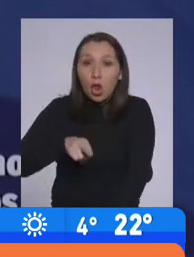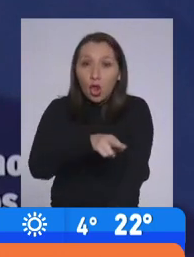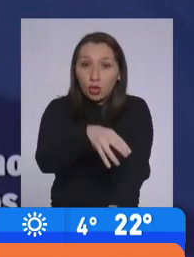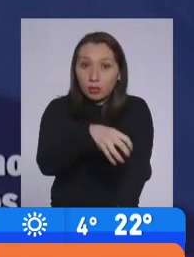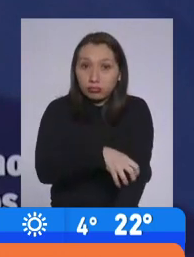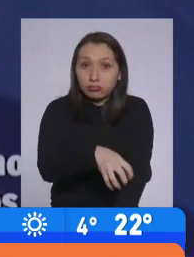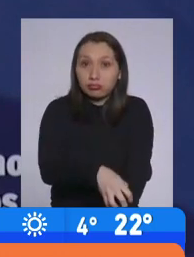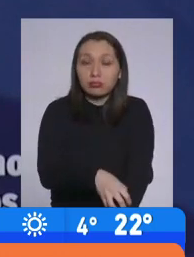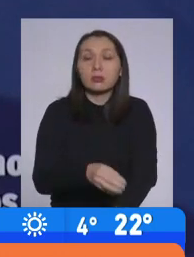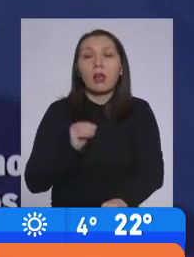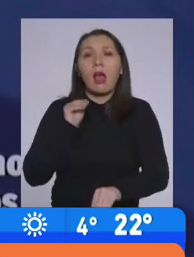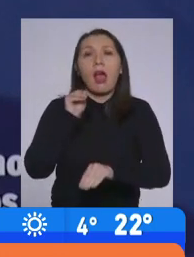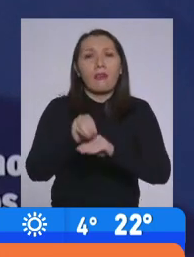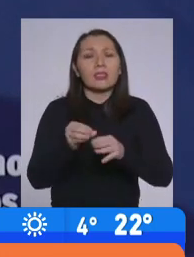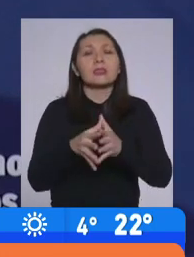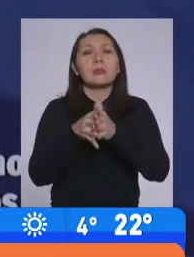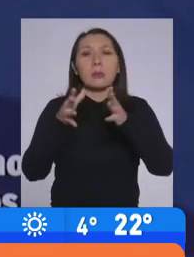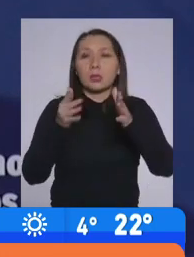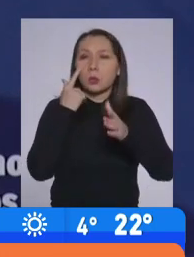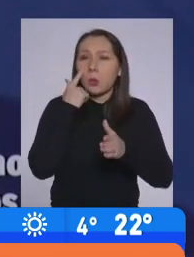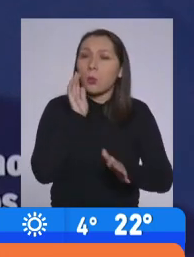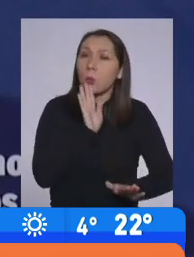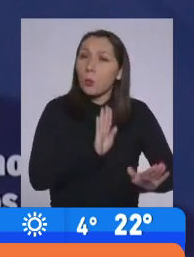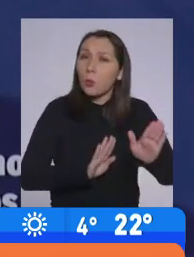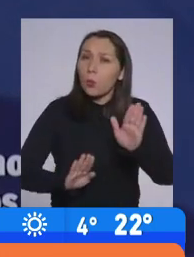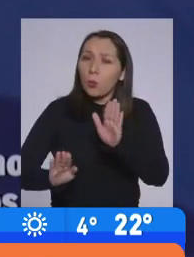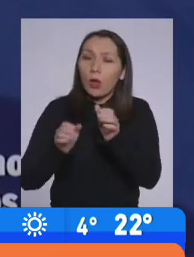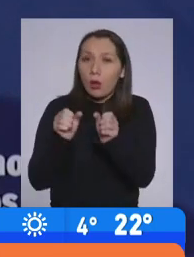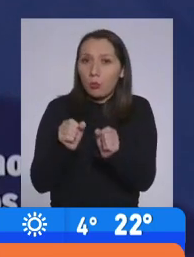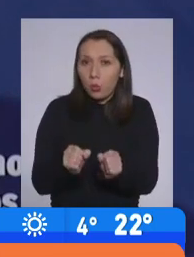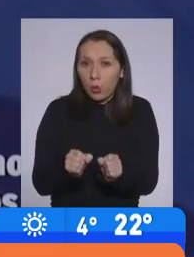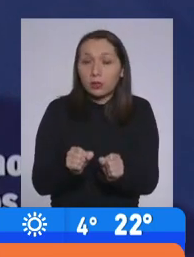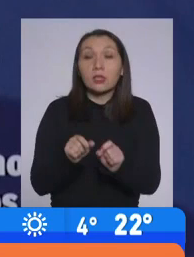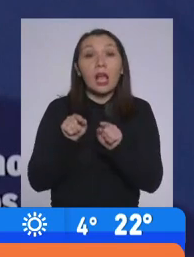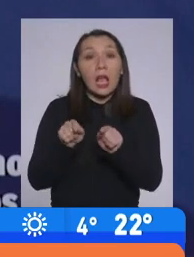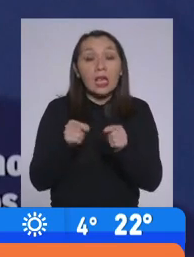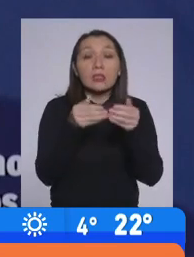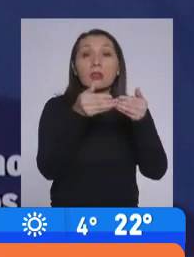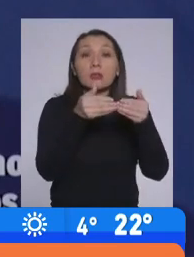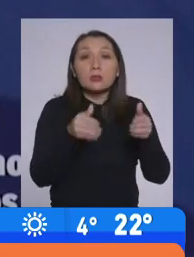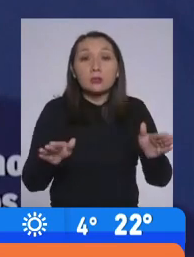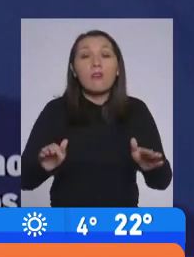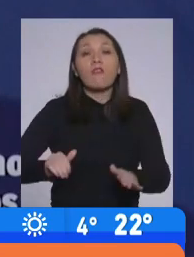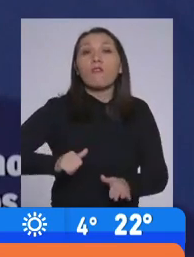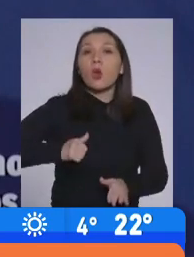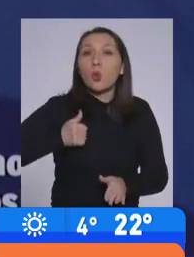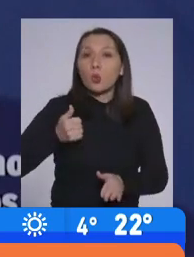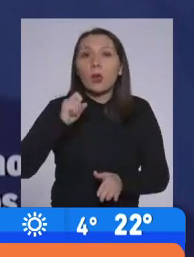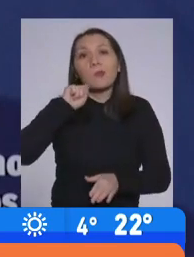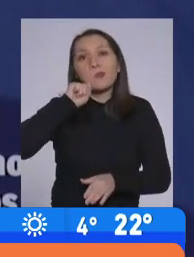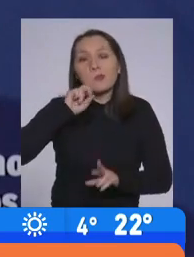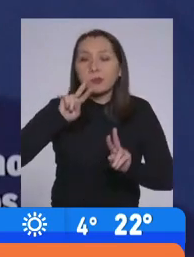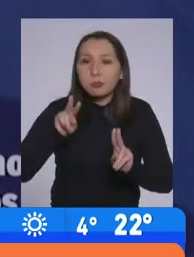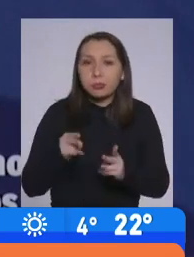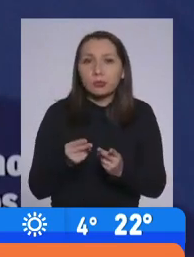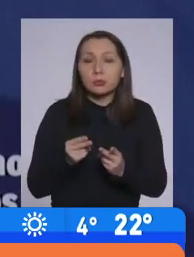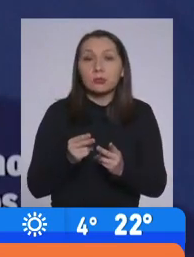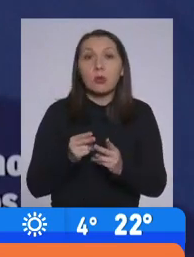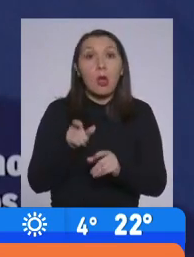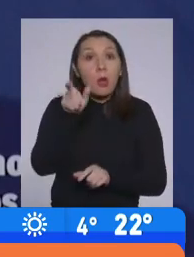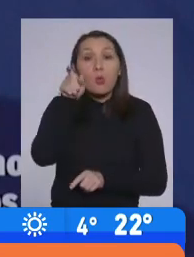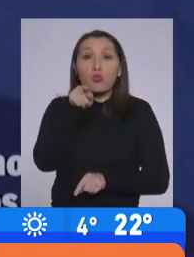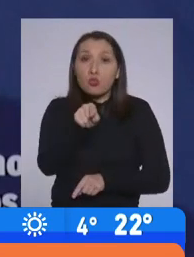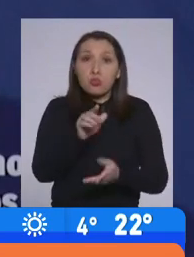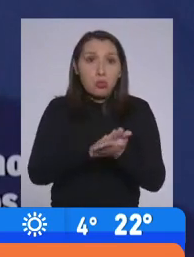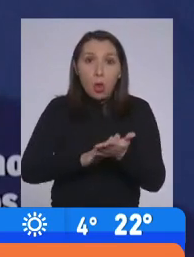llamamos a mantener la mayor cautela posible este es un test confinamiento voluntario aquel que no